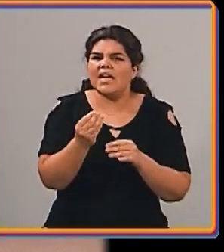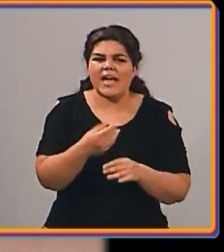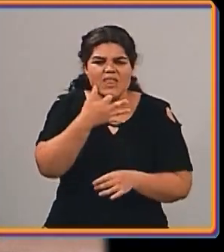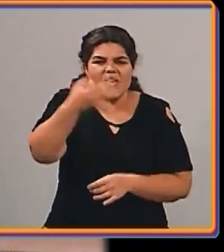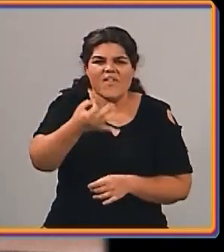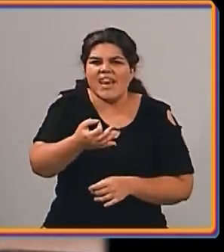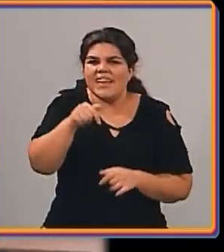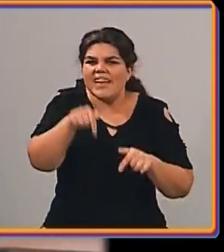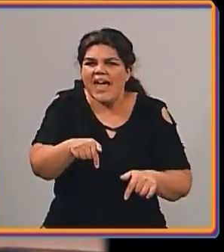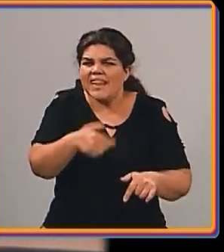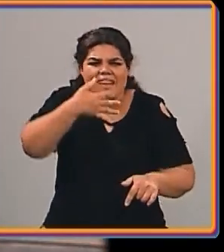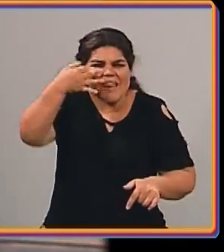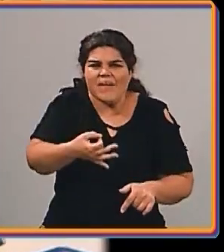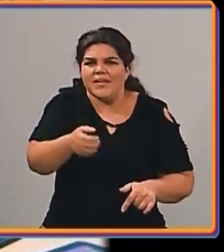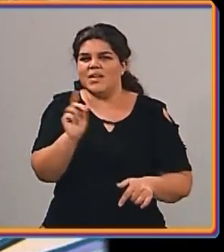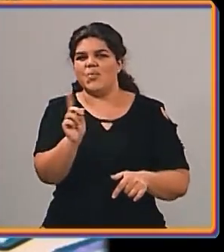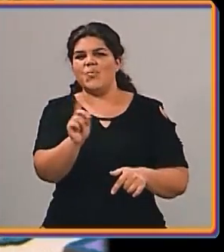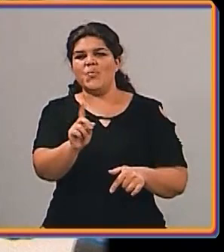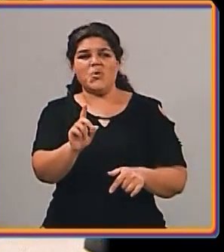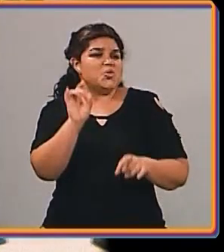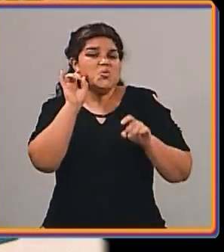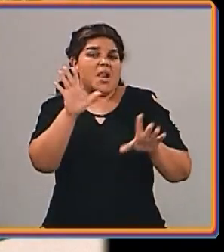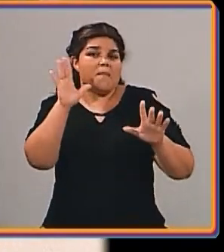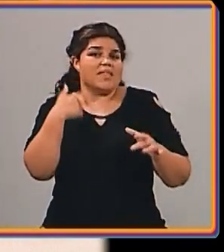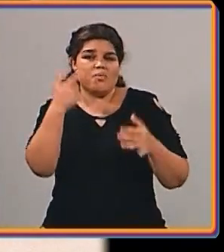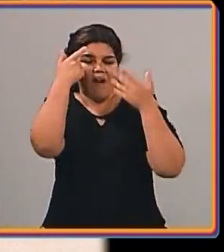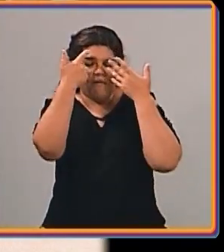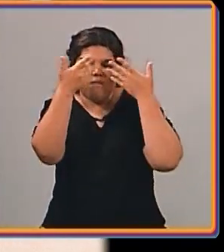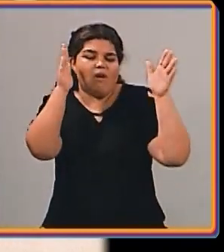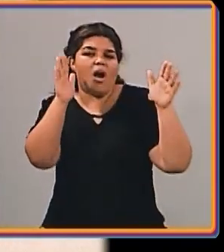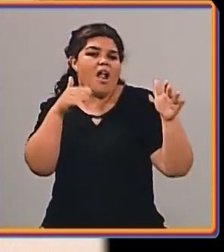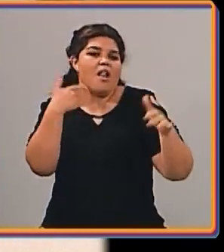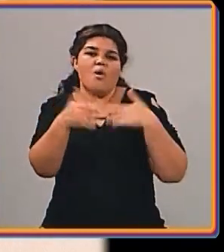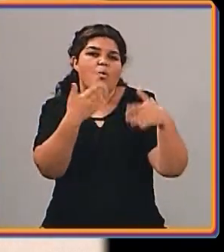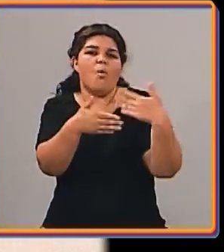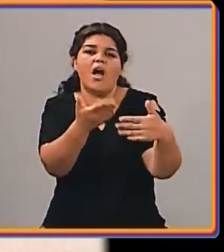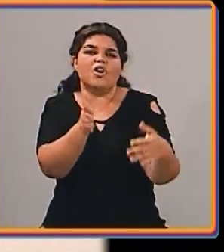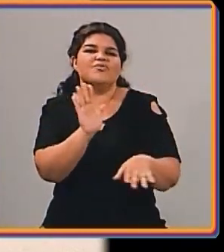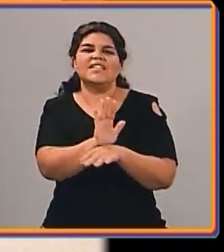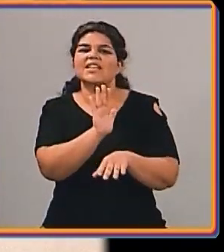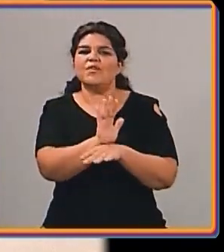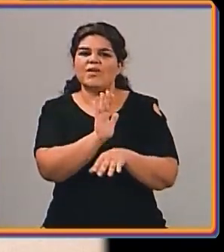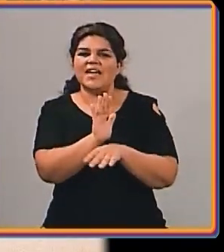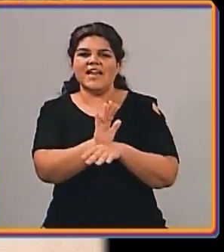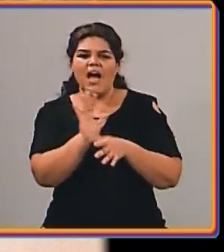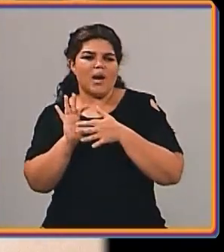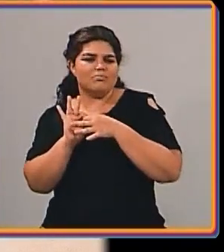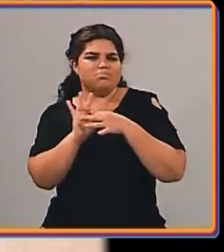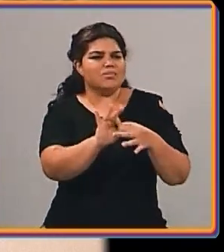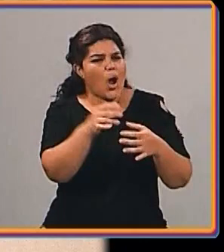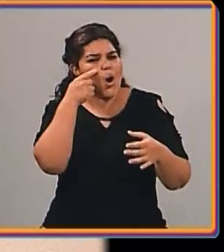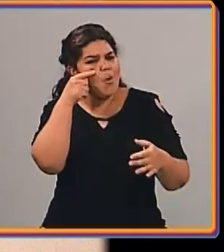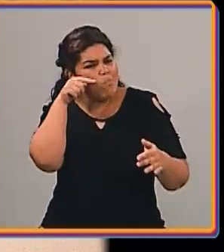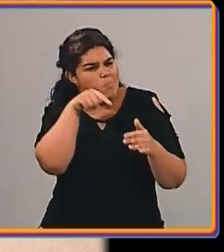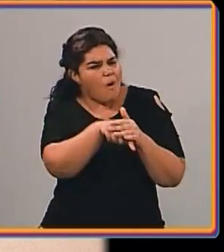real, no estamos haciendo cosas en serio. Nos estamos permitiendo reconocernos en un lugar más abierto, desde otra esfera.